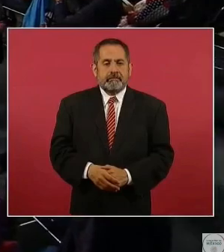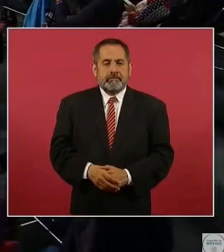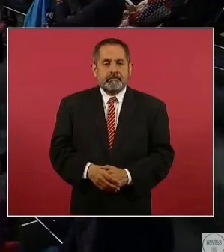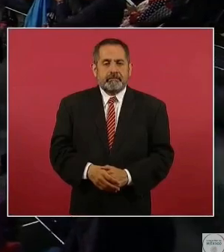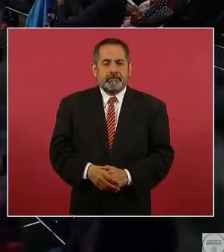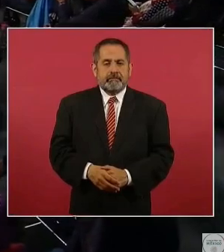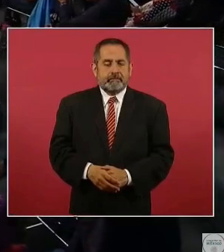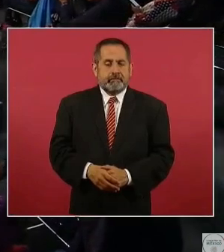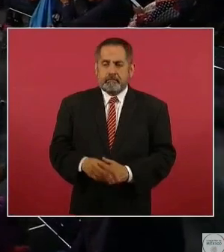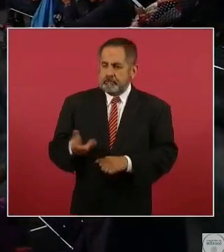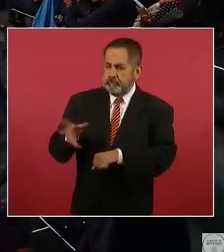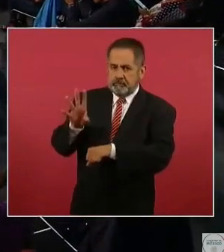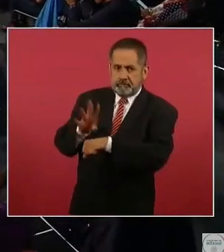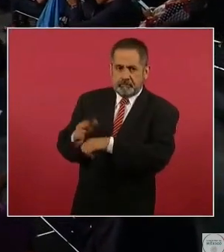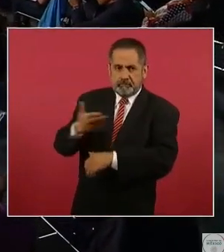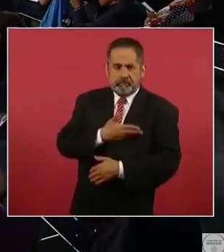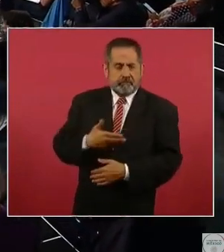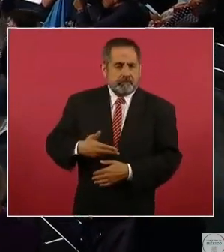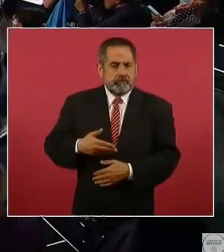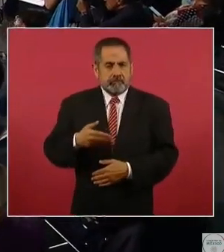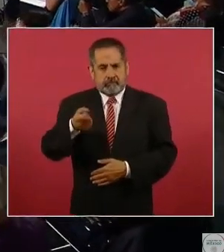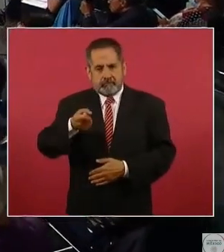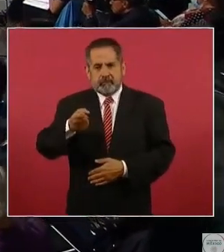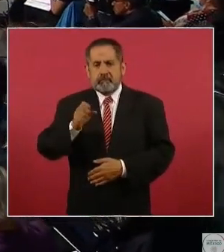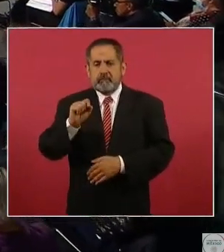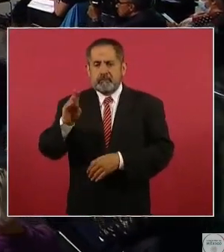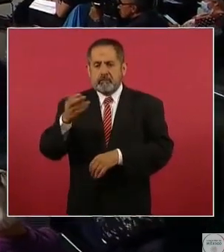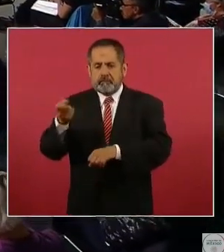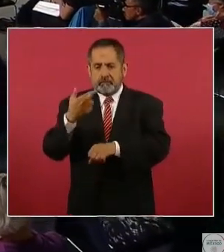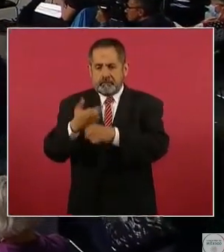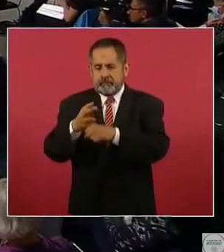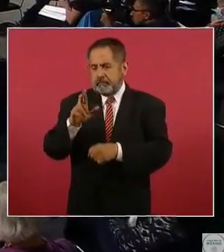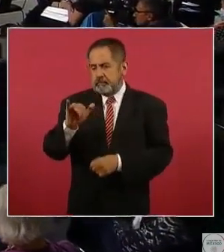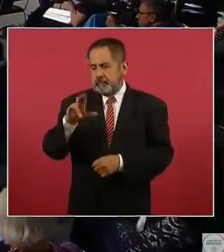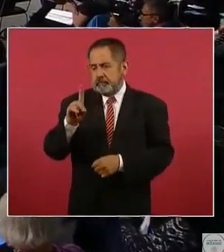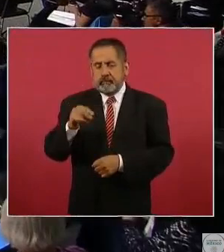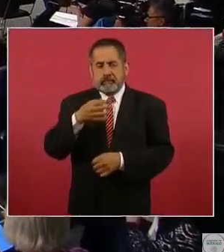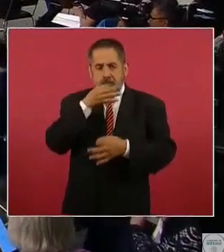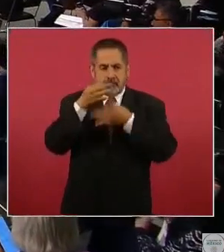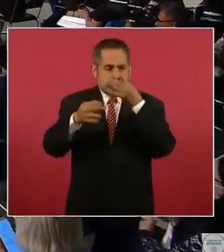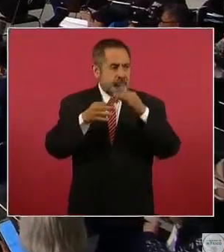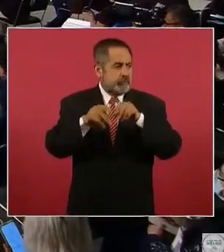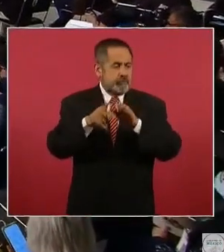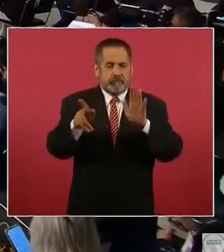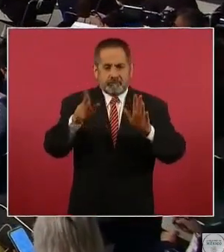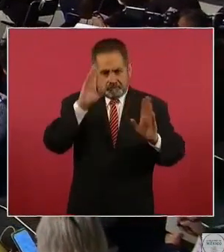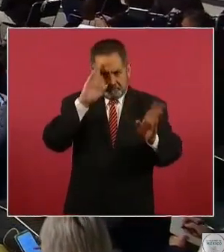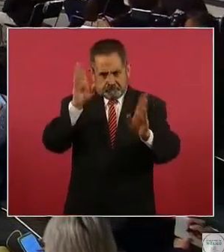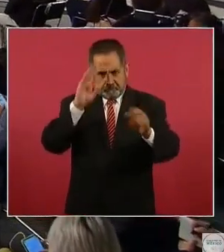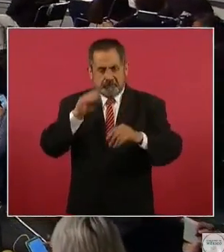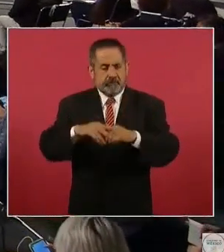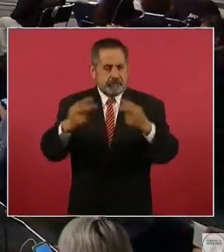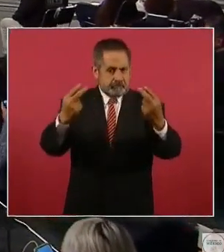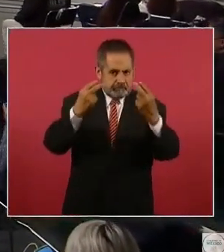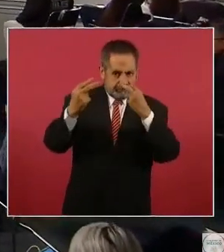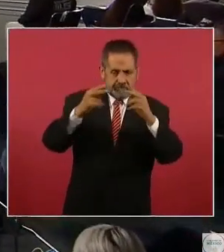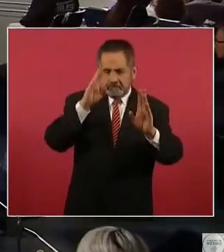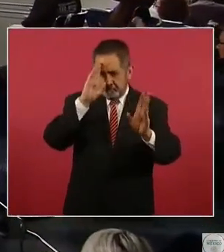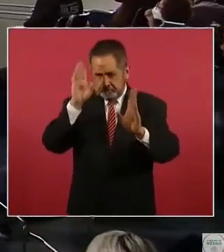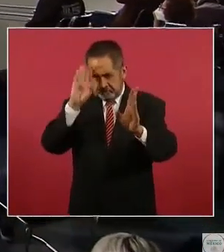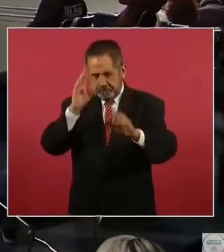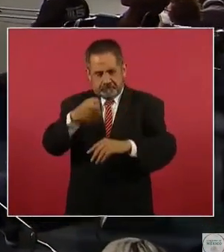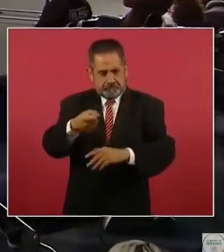Con su permiso, presidente, saludo al subsecretario Ricardo Mejía, a los medios de comunicación aquí presentes y a quienes nos siguen en las redes